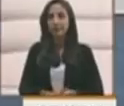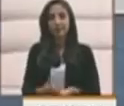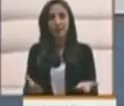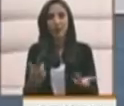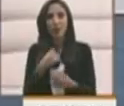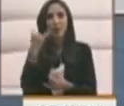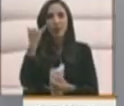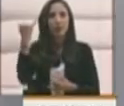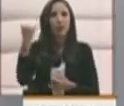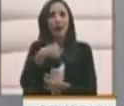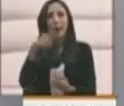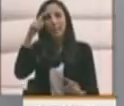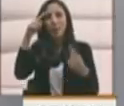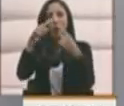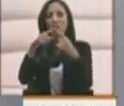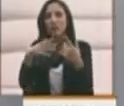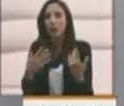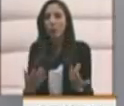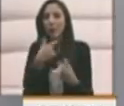Magnicidio que